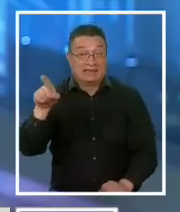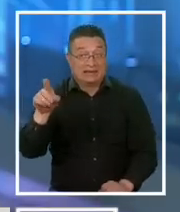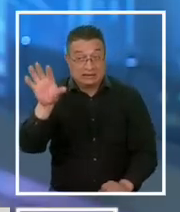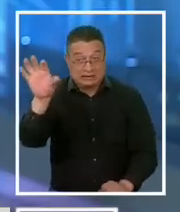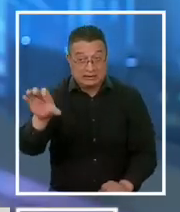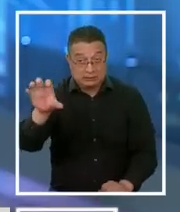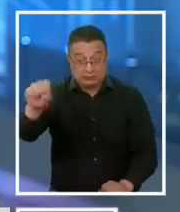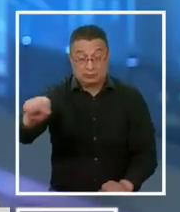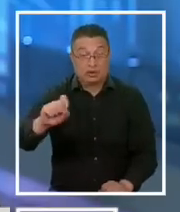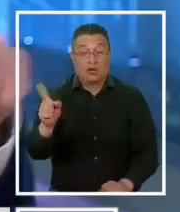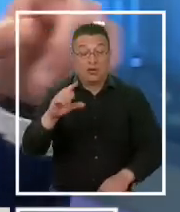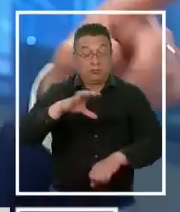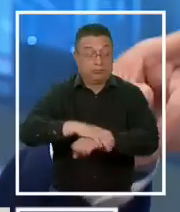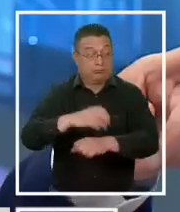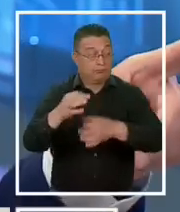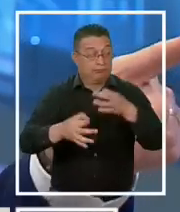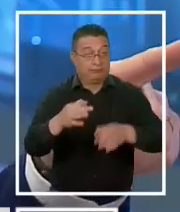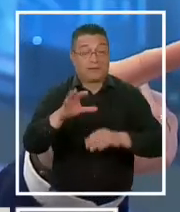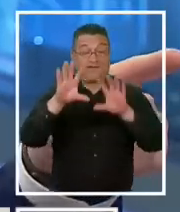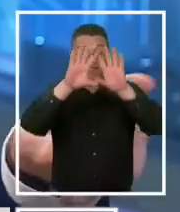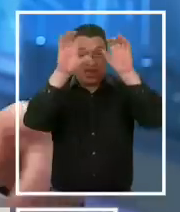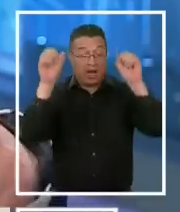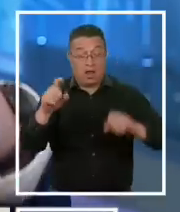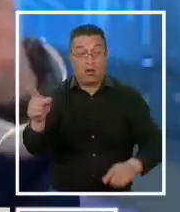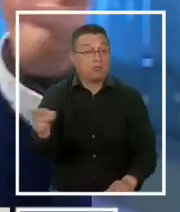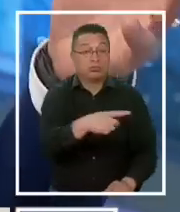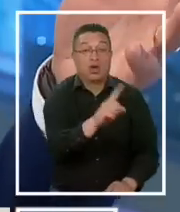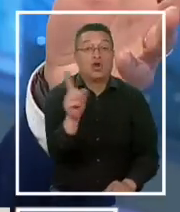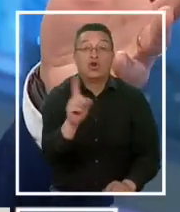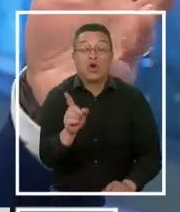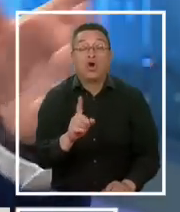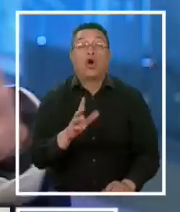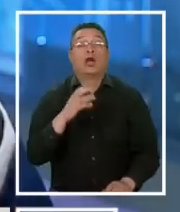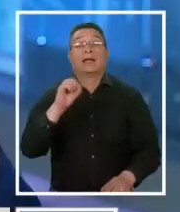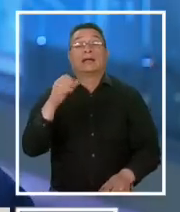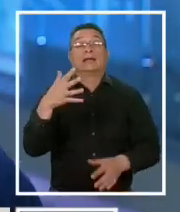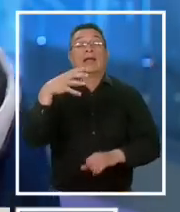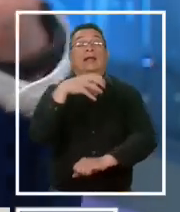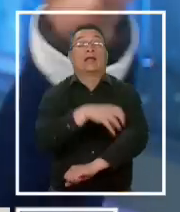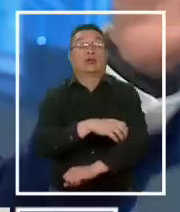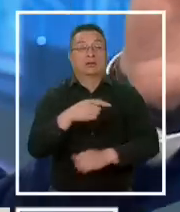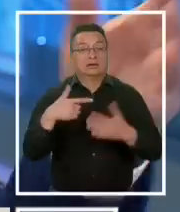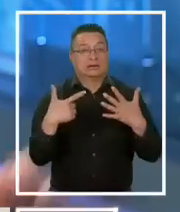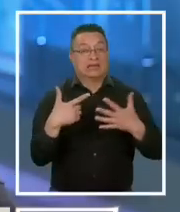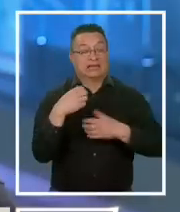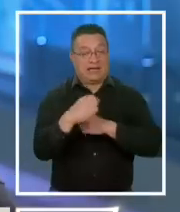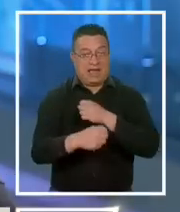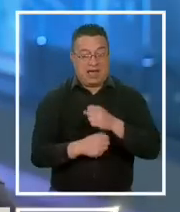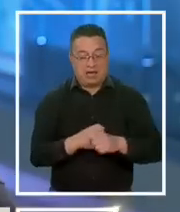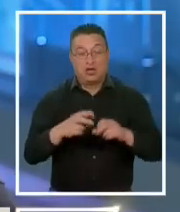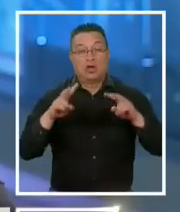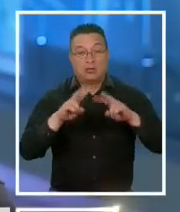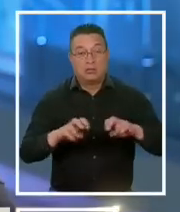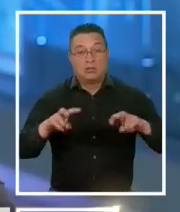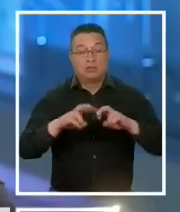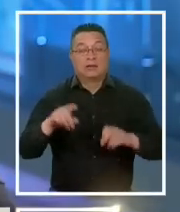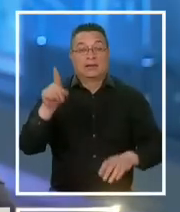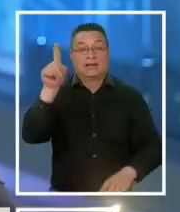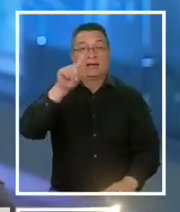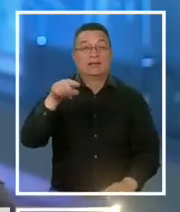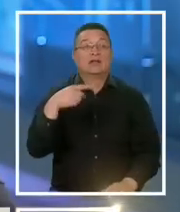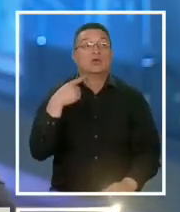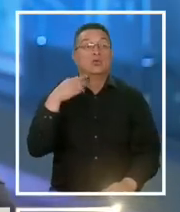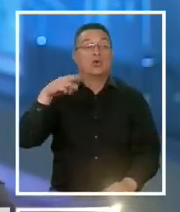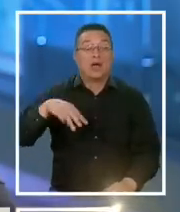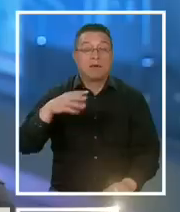y tampoco lo formalizó la fiscalía la fiscalía la quinta región que ha tenido siete años investigado El caso sqm